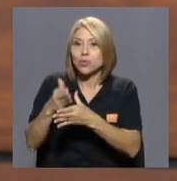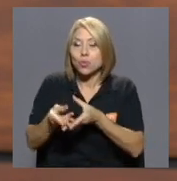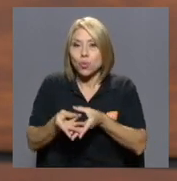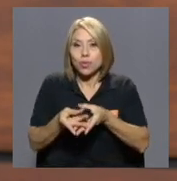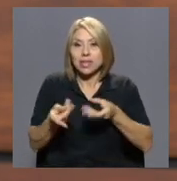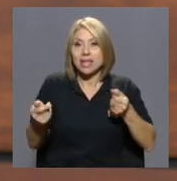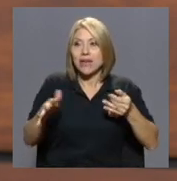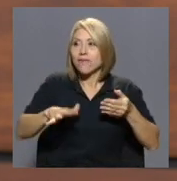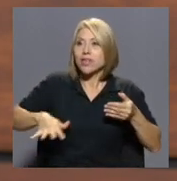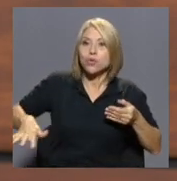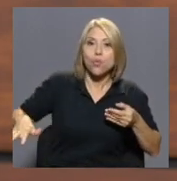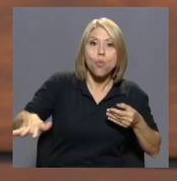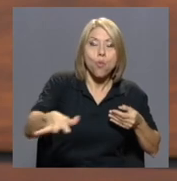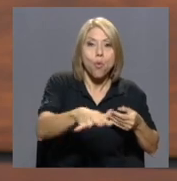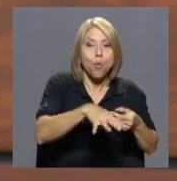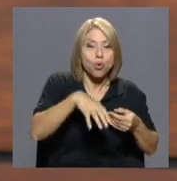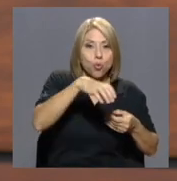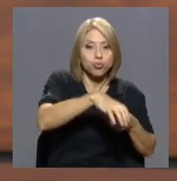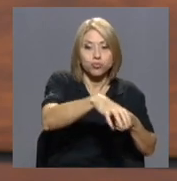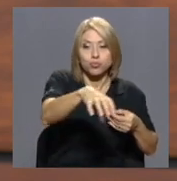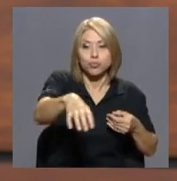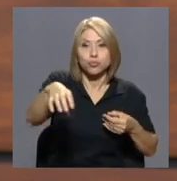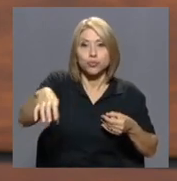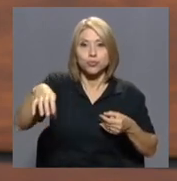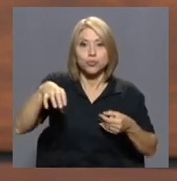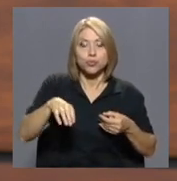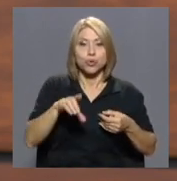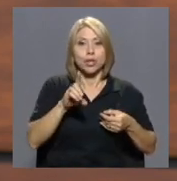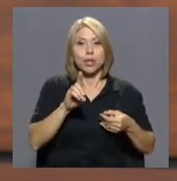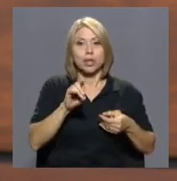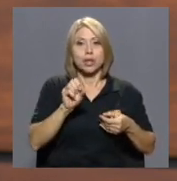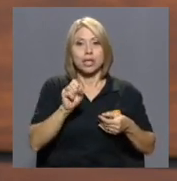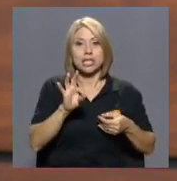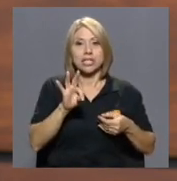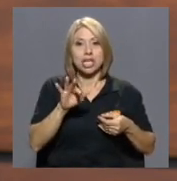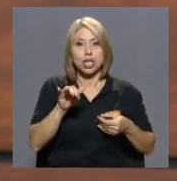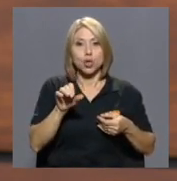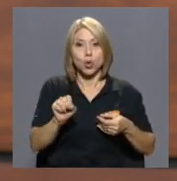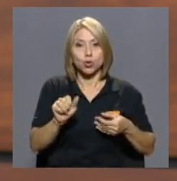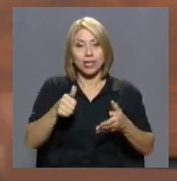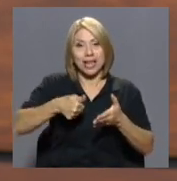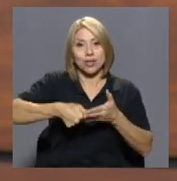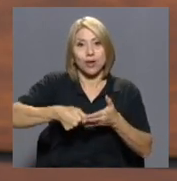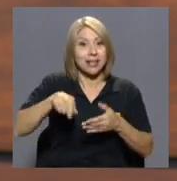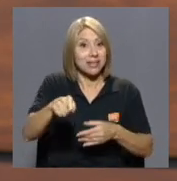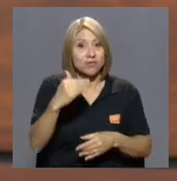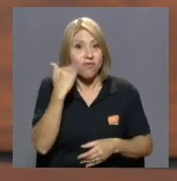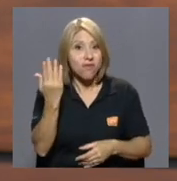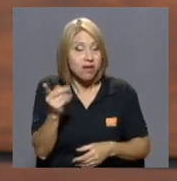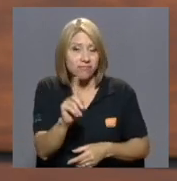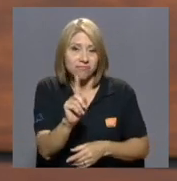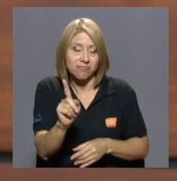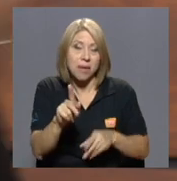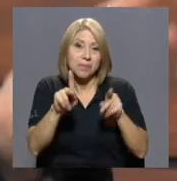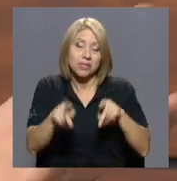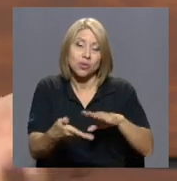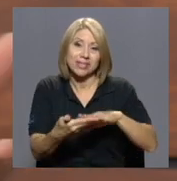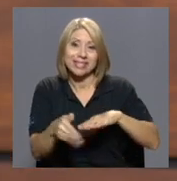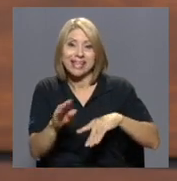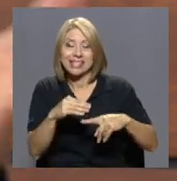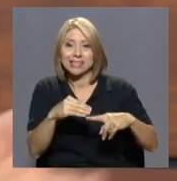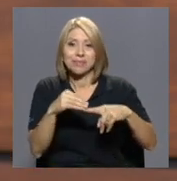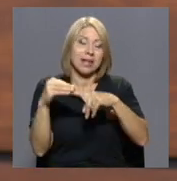uh-huh. electorales que estamos proponiendo. Eso no es sencillo, eso es para tema de expertos, de